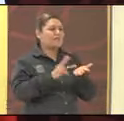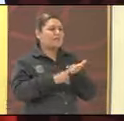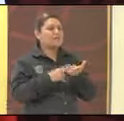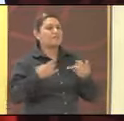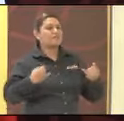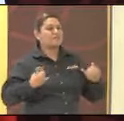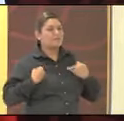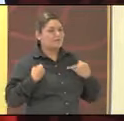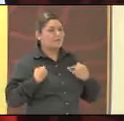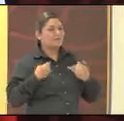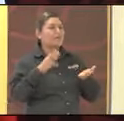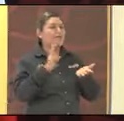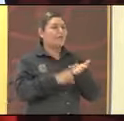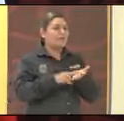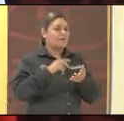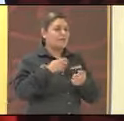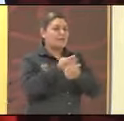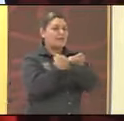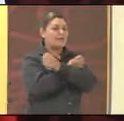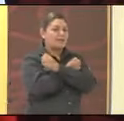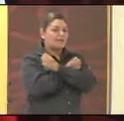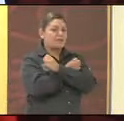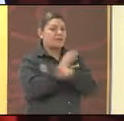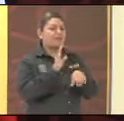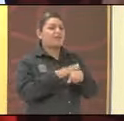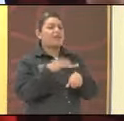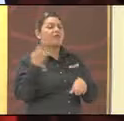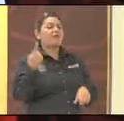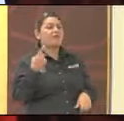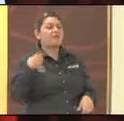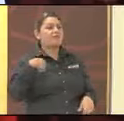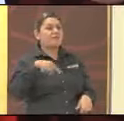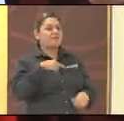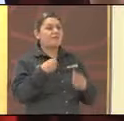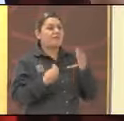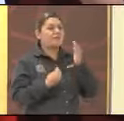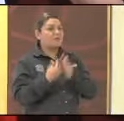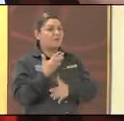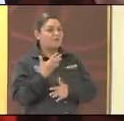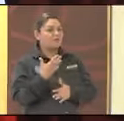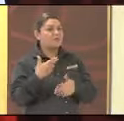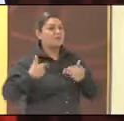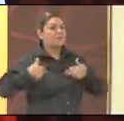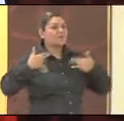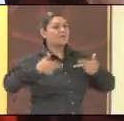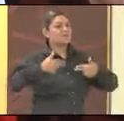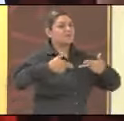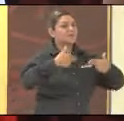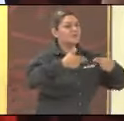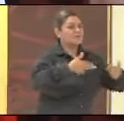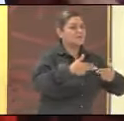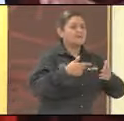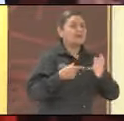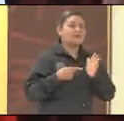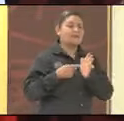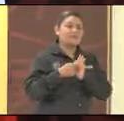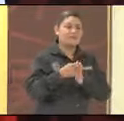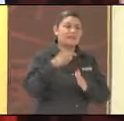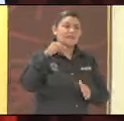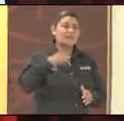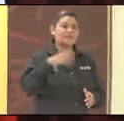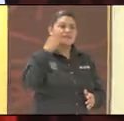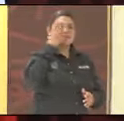porque le apostamos a la educación y porque le apostamos a las nuevas generaciones que son los que van a seguir desarrollando este